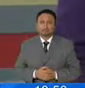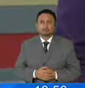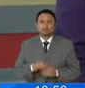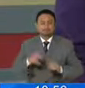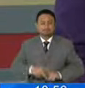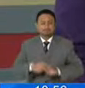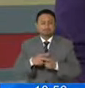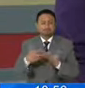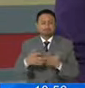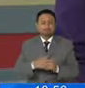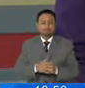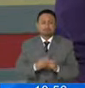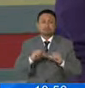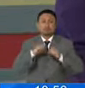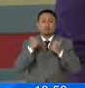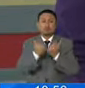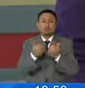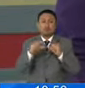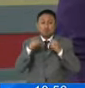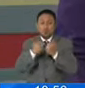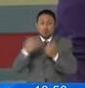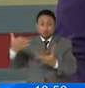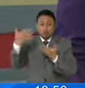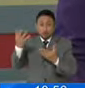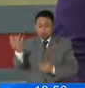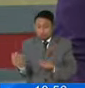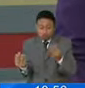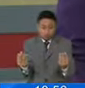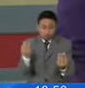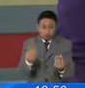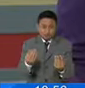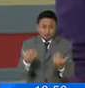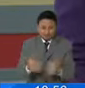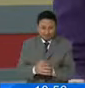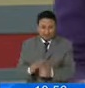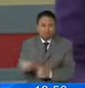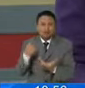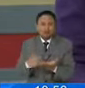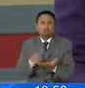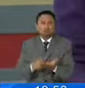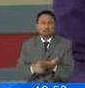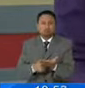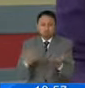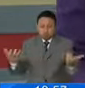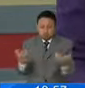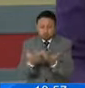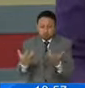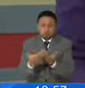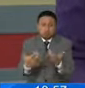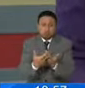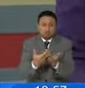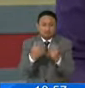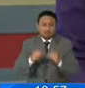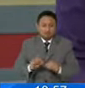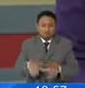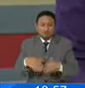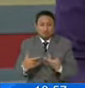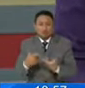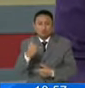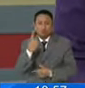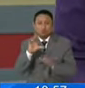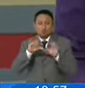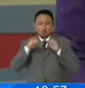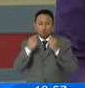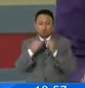a quienes llamamos asambleístas de diferentes partidos, movimientos políticos de minoría que integran la nueva Asamblea Nacional, buscan consolidar un